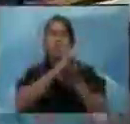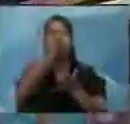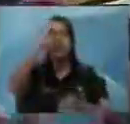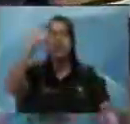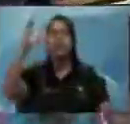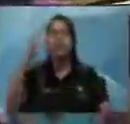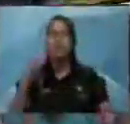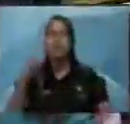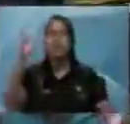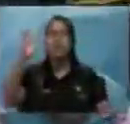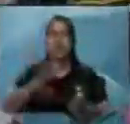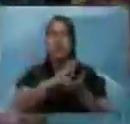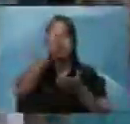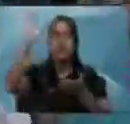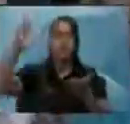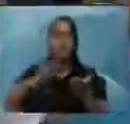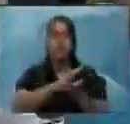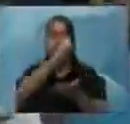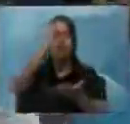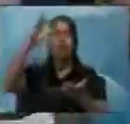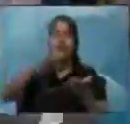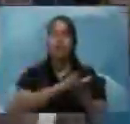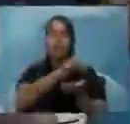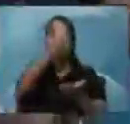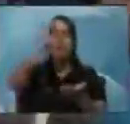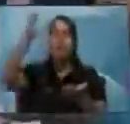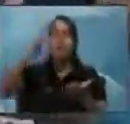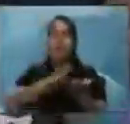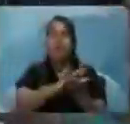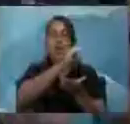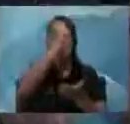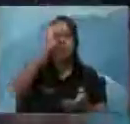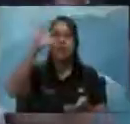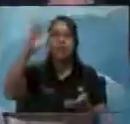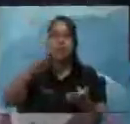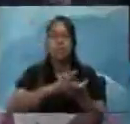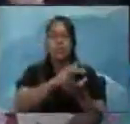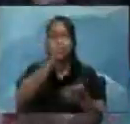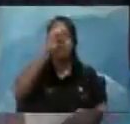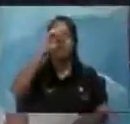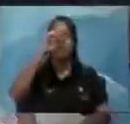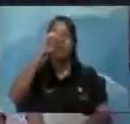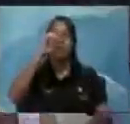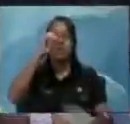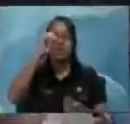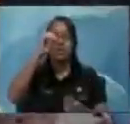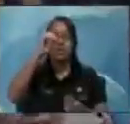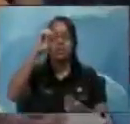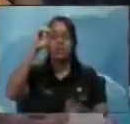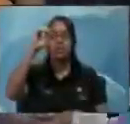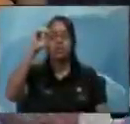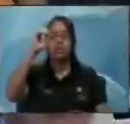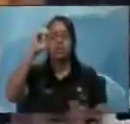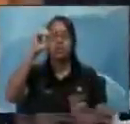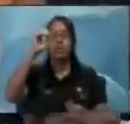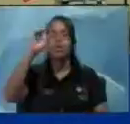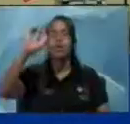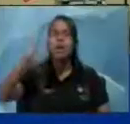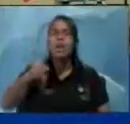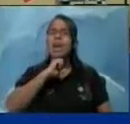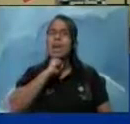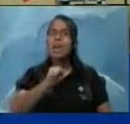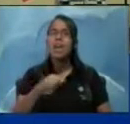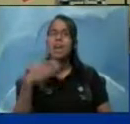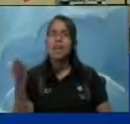Gloria a Dios Gloria a Dios Gloria a Dios Gloria a Dios Gloria a Dios Gloria a Dios es